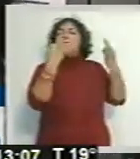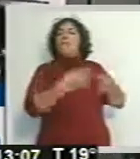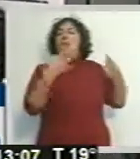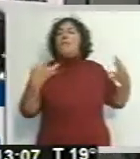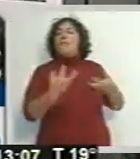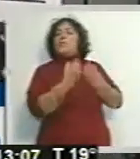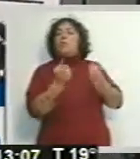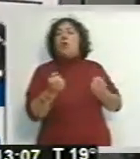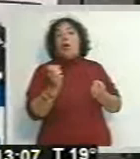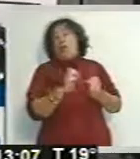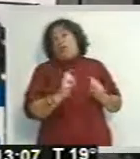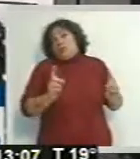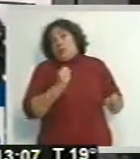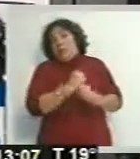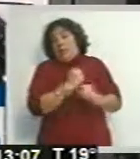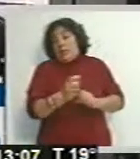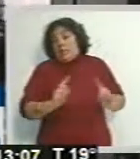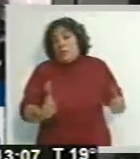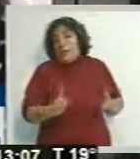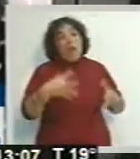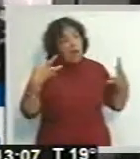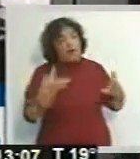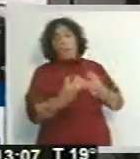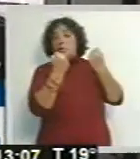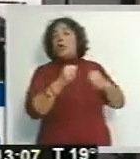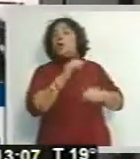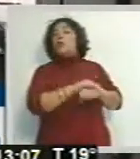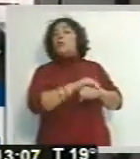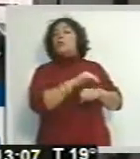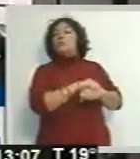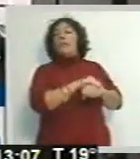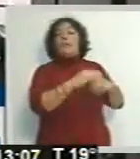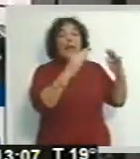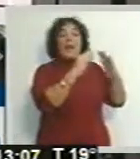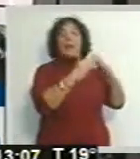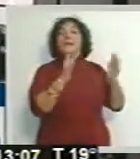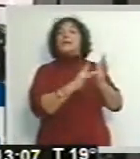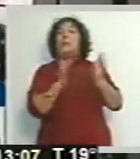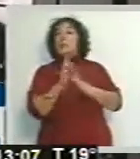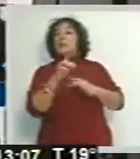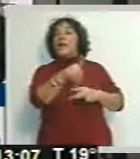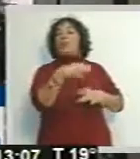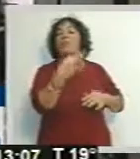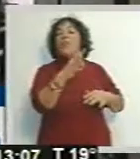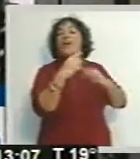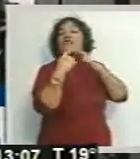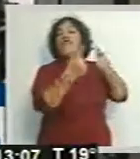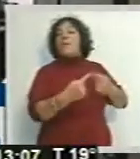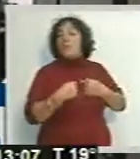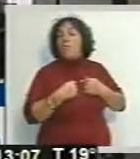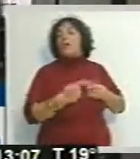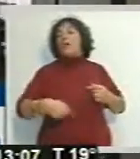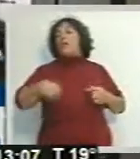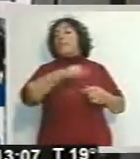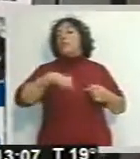fundación. Como les digo, la fundación es la que está a cargo del hogar. Ellos son los que tienen que dar respuesta, pero nosotros,